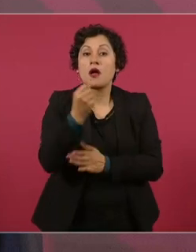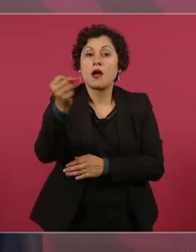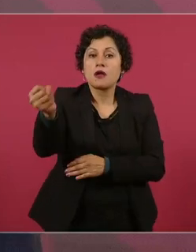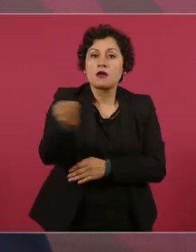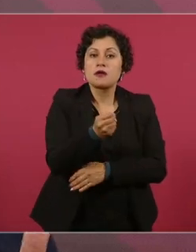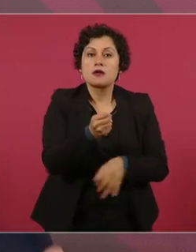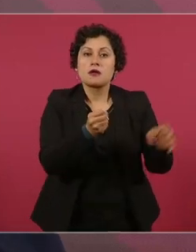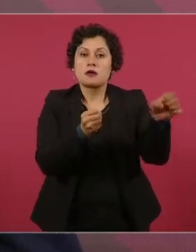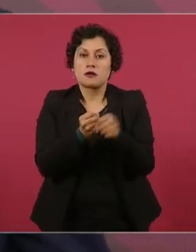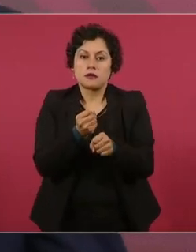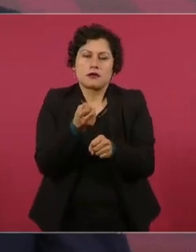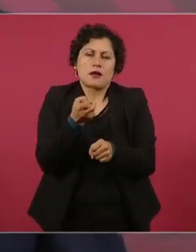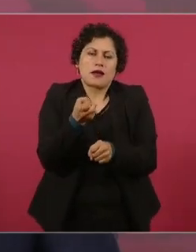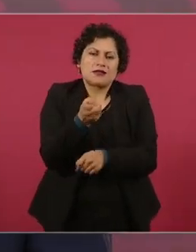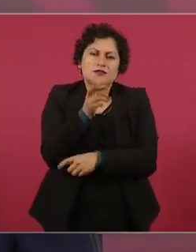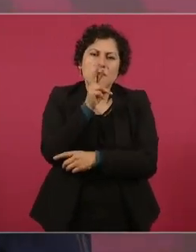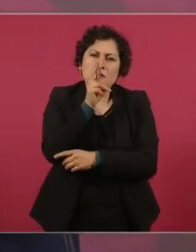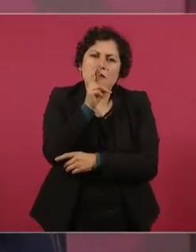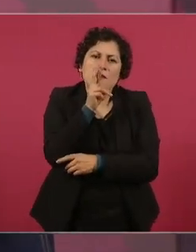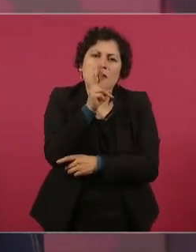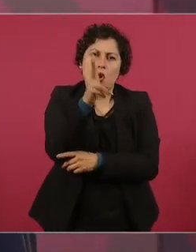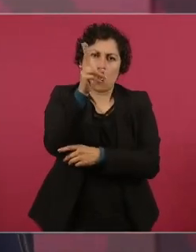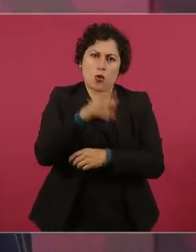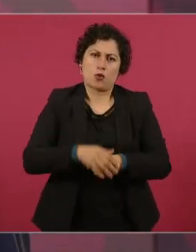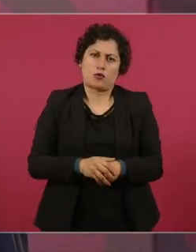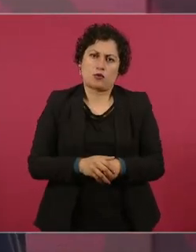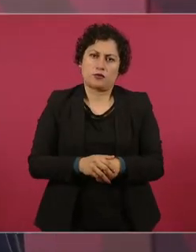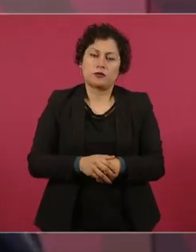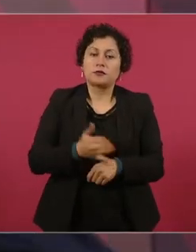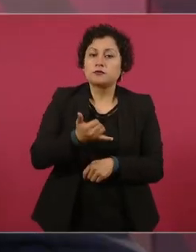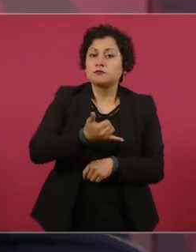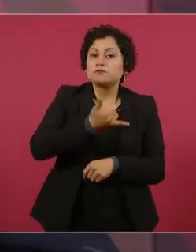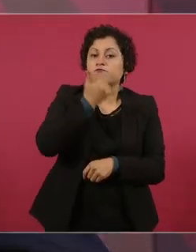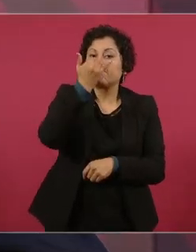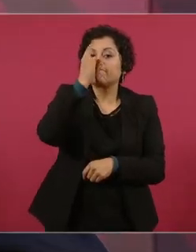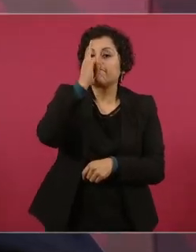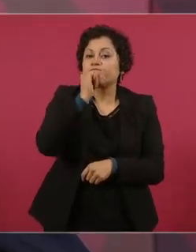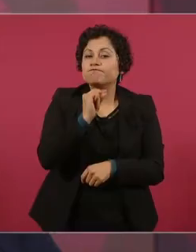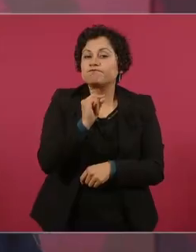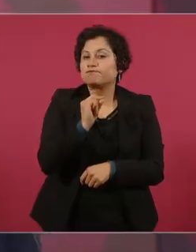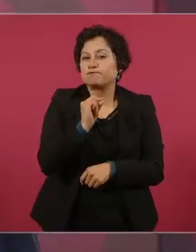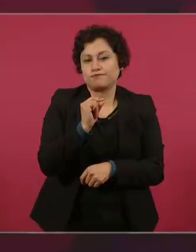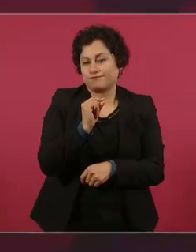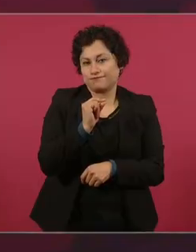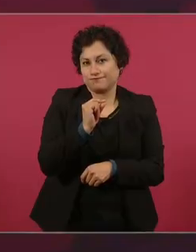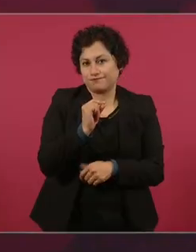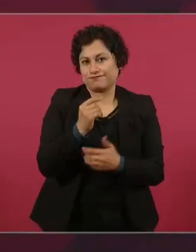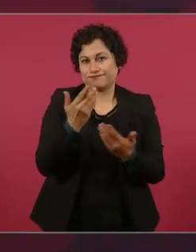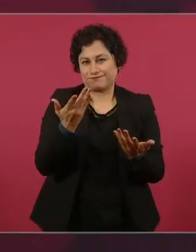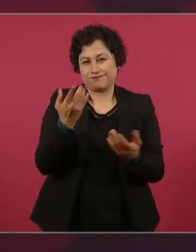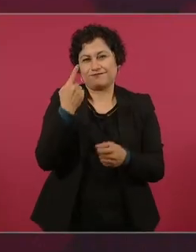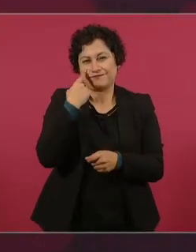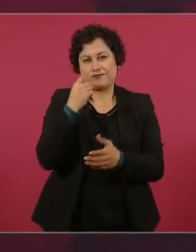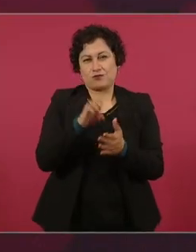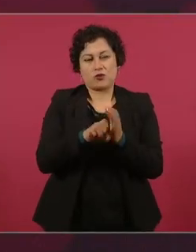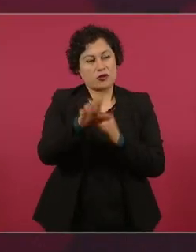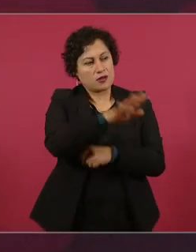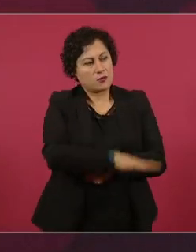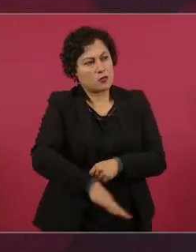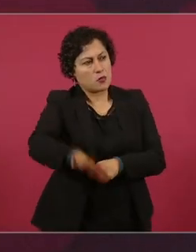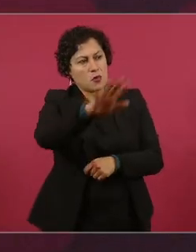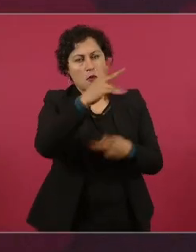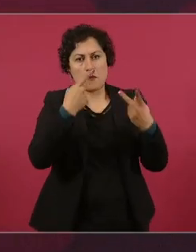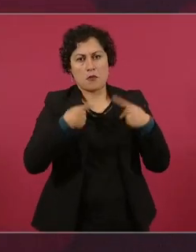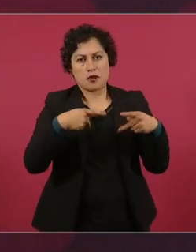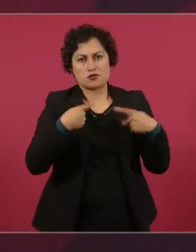Se equivoca menos del pueblo que uno, dos, tres, cinco, diez, veinte,